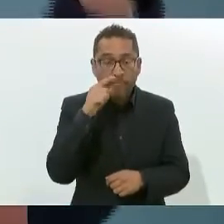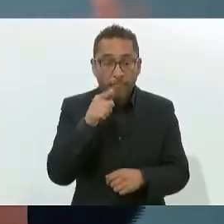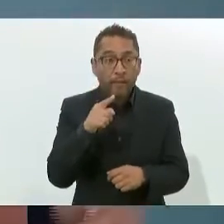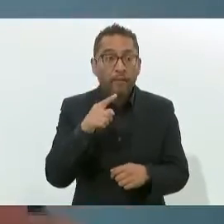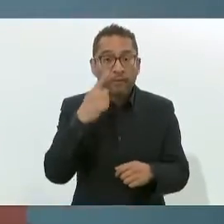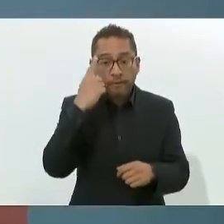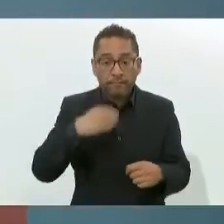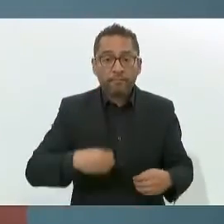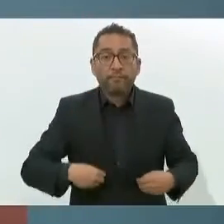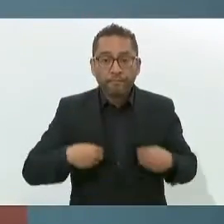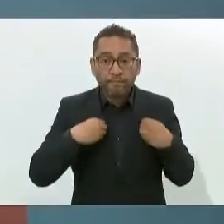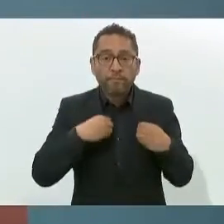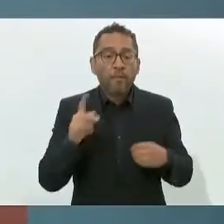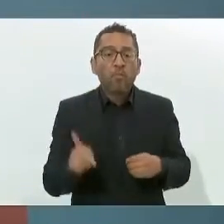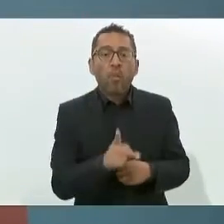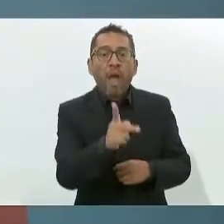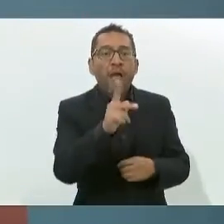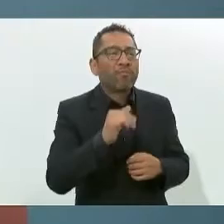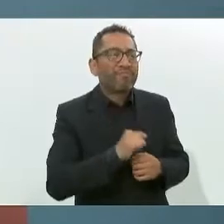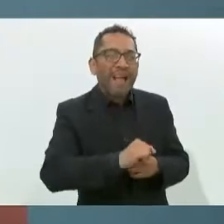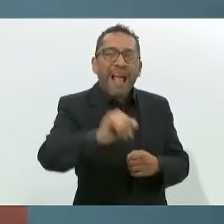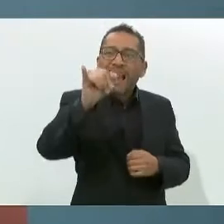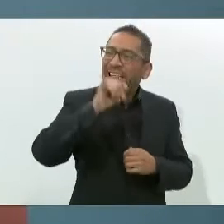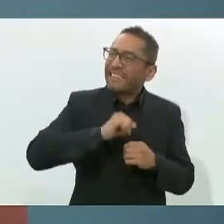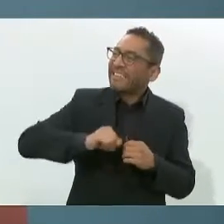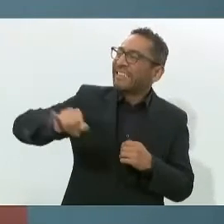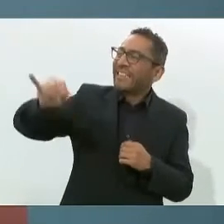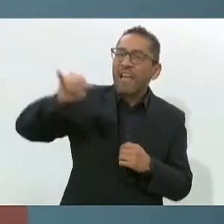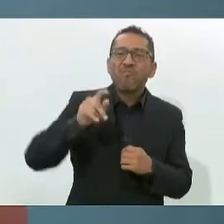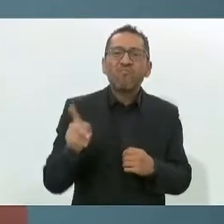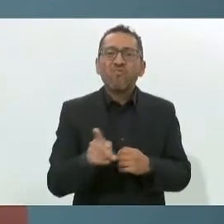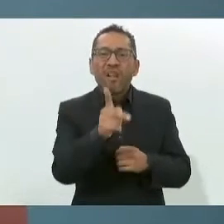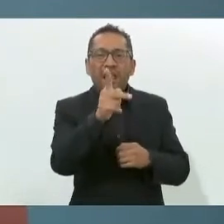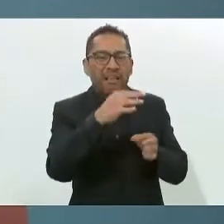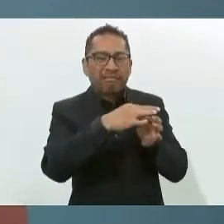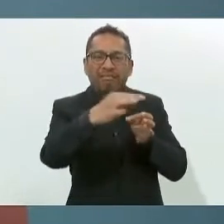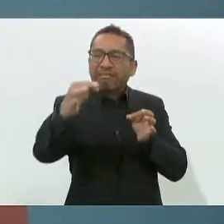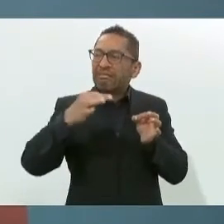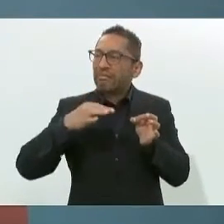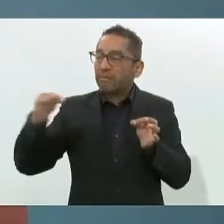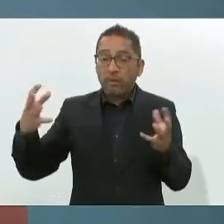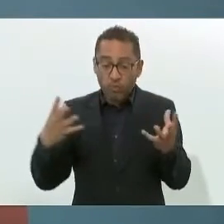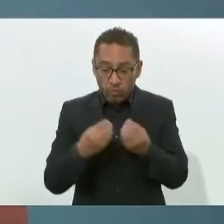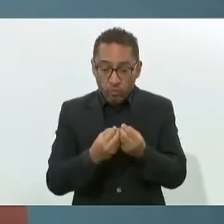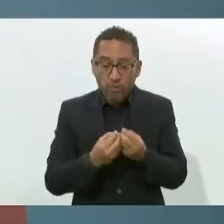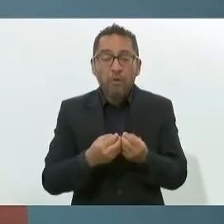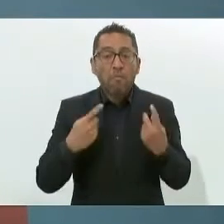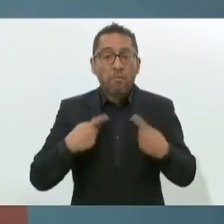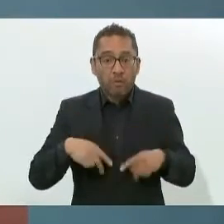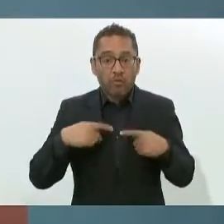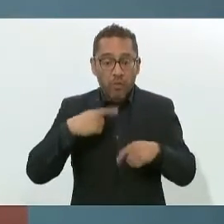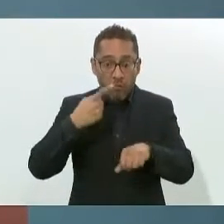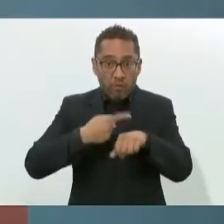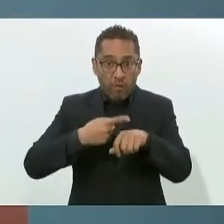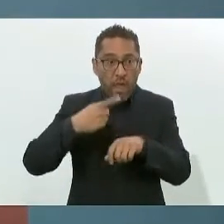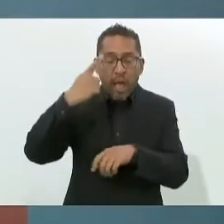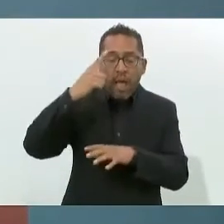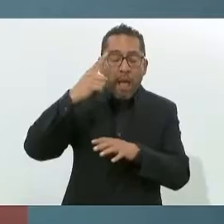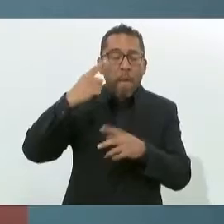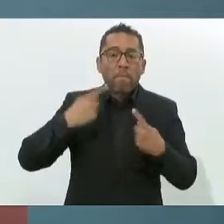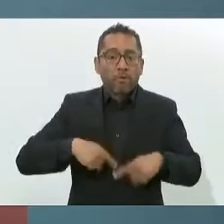en las comunidades más apartadas, que son 3 millones de